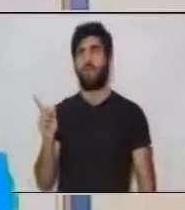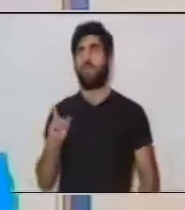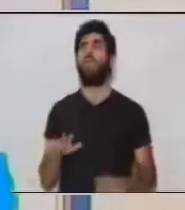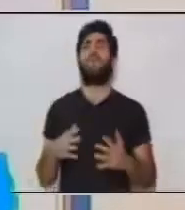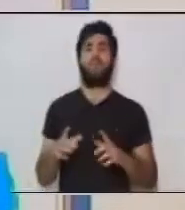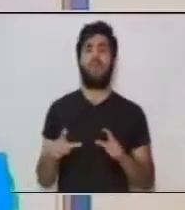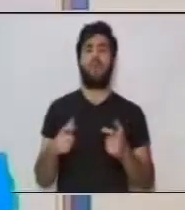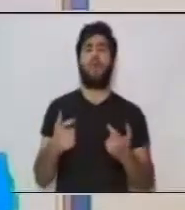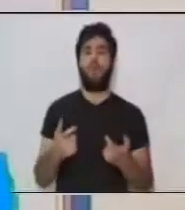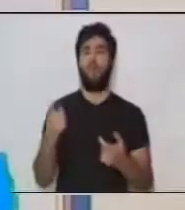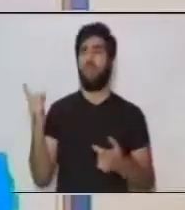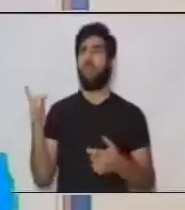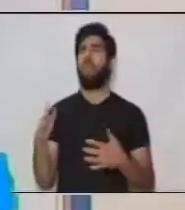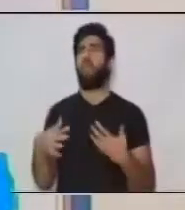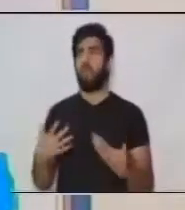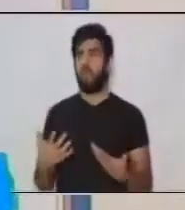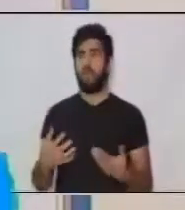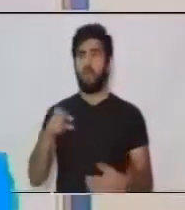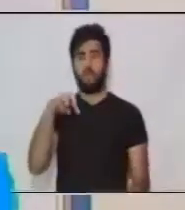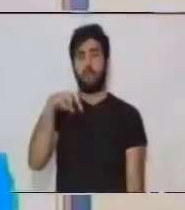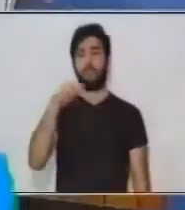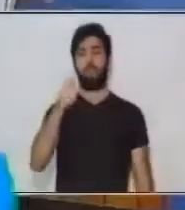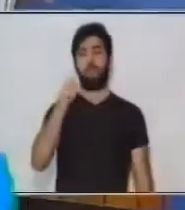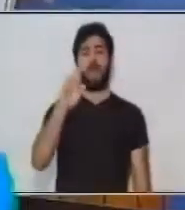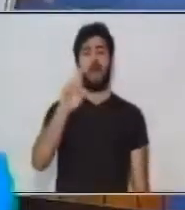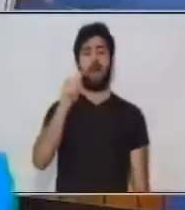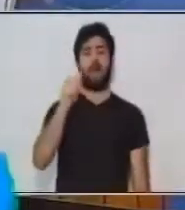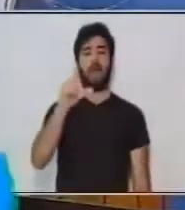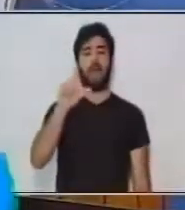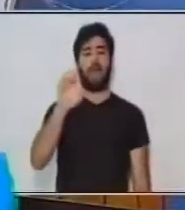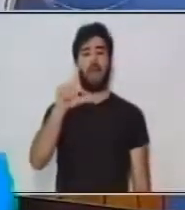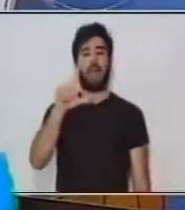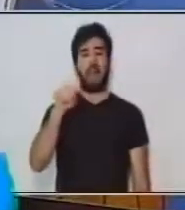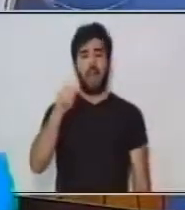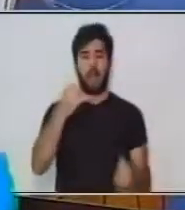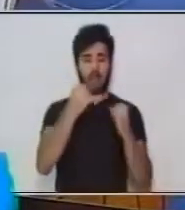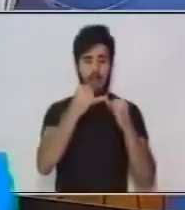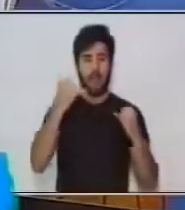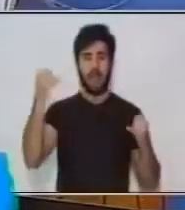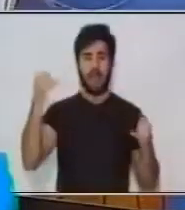líneas paralelas? Que aunque las prolongáramos,